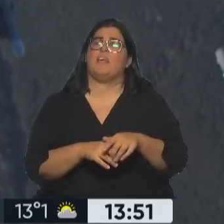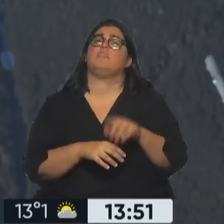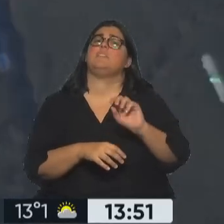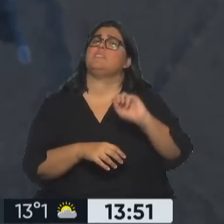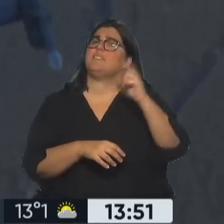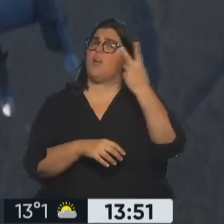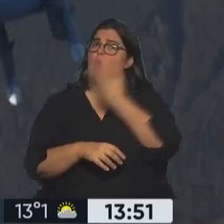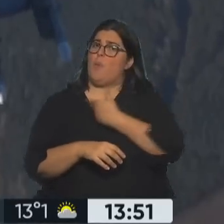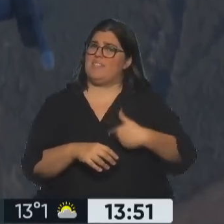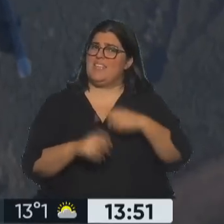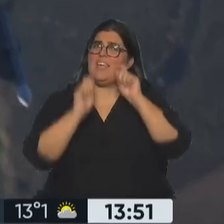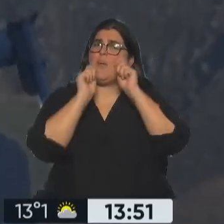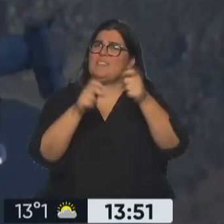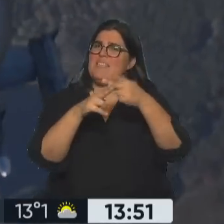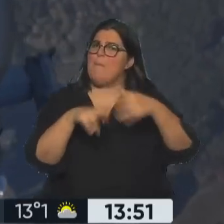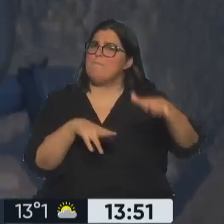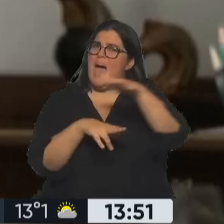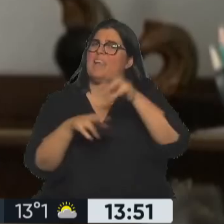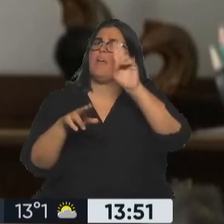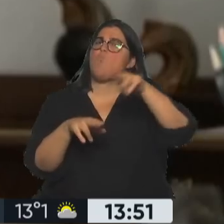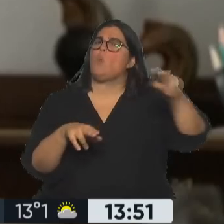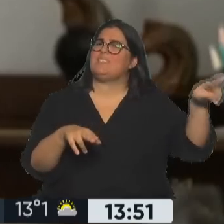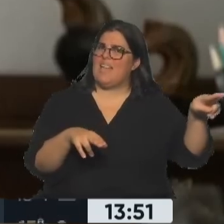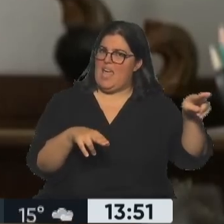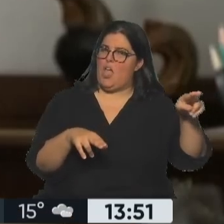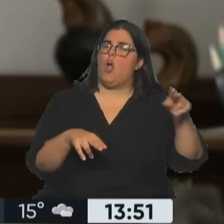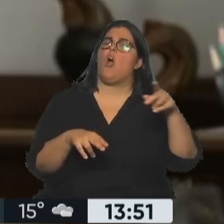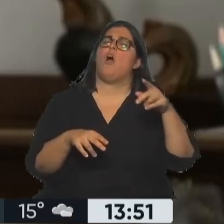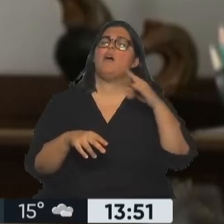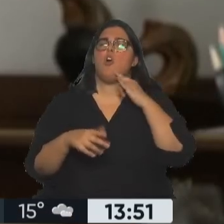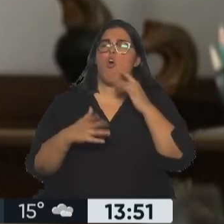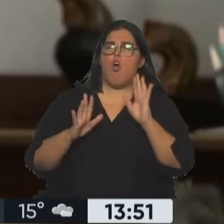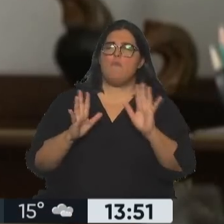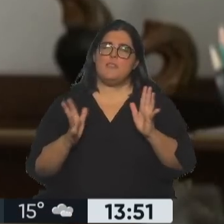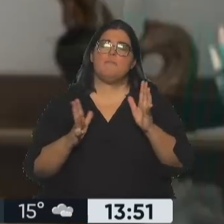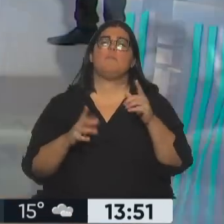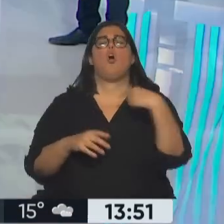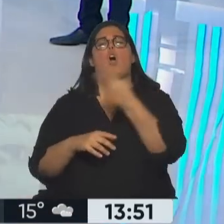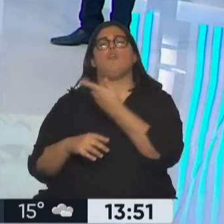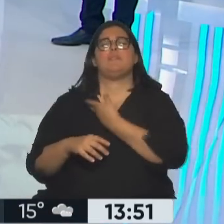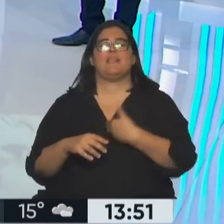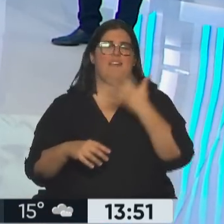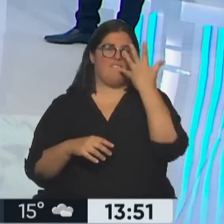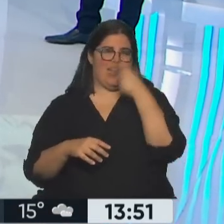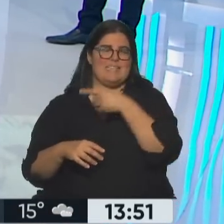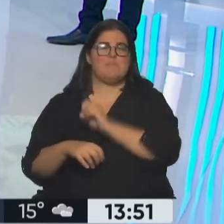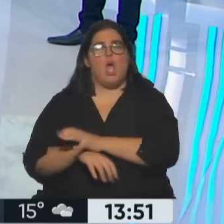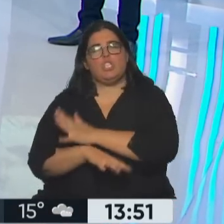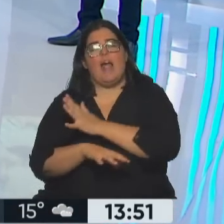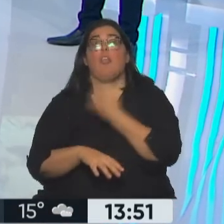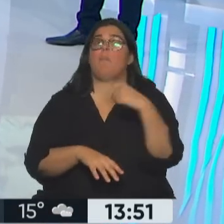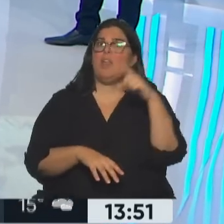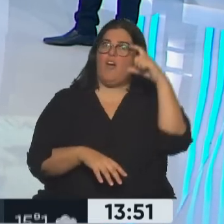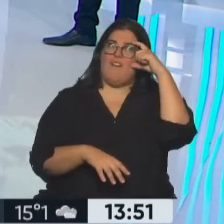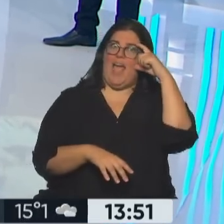veía bastante más incómodo que estaba el presidente francés, como que se lo veía un poco más emocionado, un Biden que, bueno, al Claro, ser el único país que lanzó las